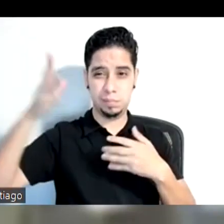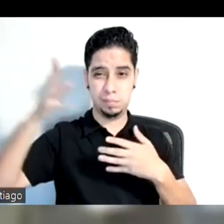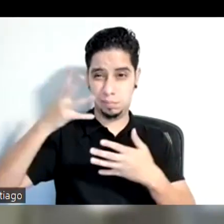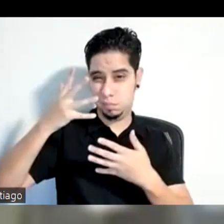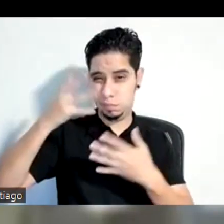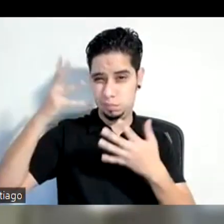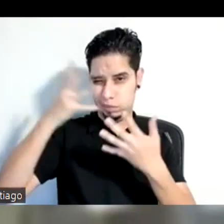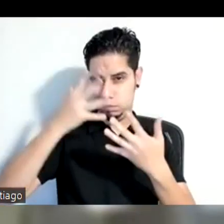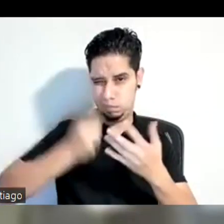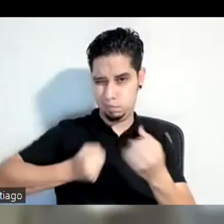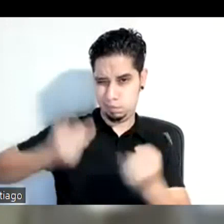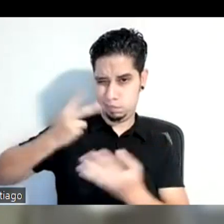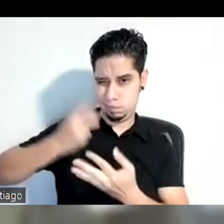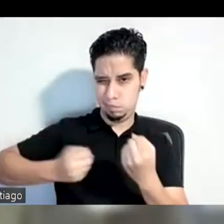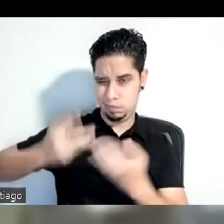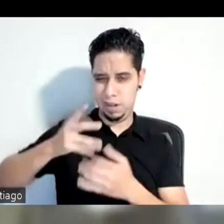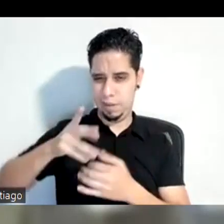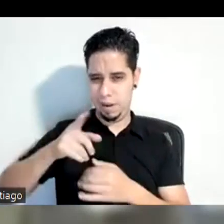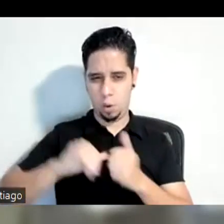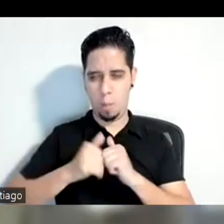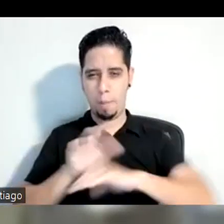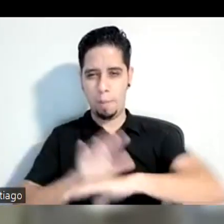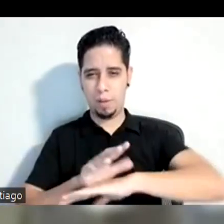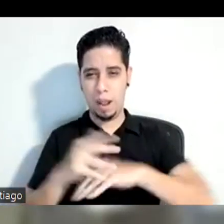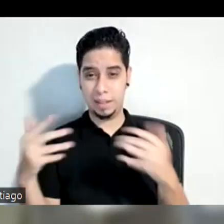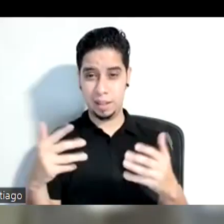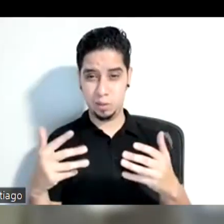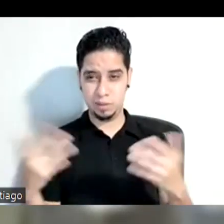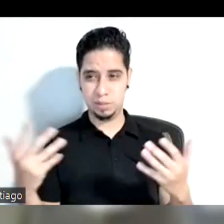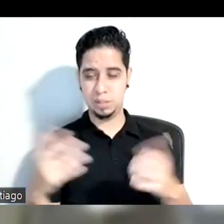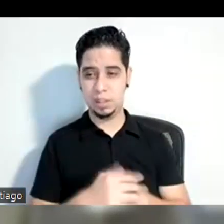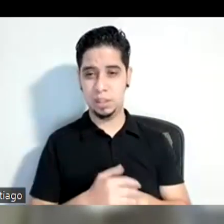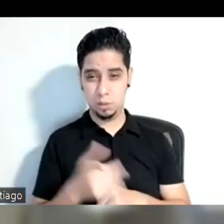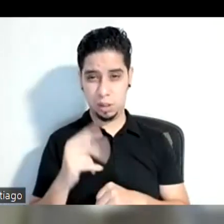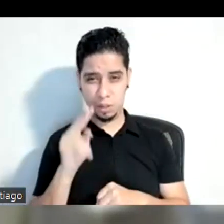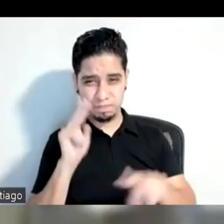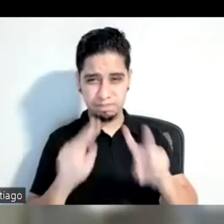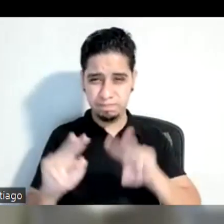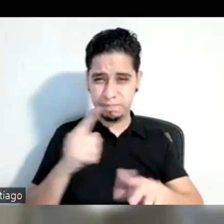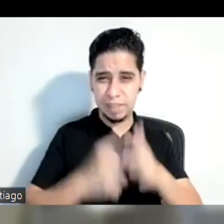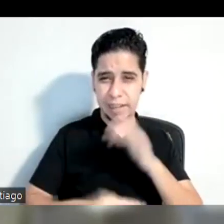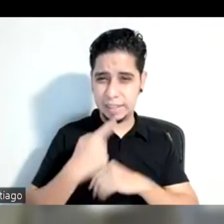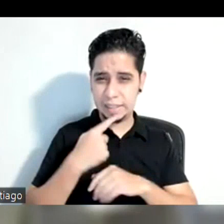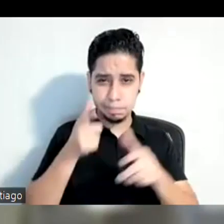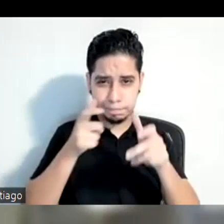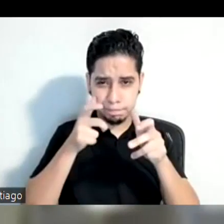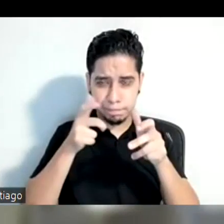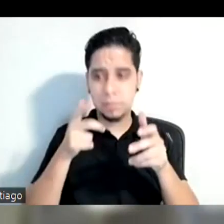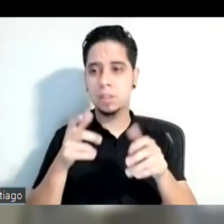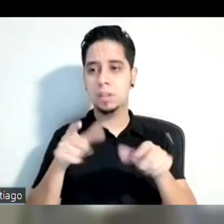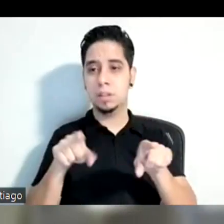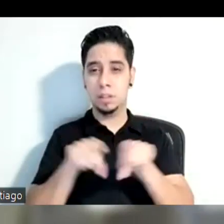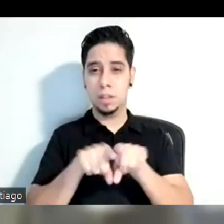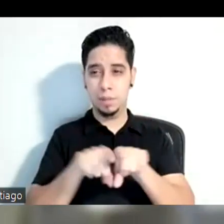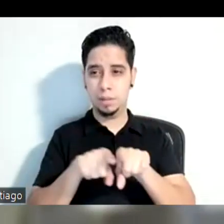terror. Pues, entonces, descifrar lo que está diciendo. A veces ponían, la sala era tan grande